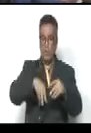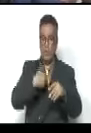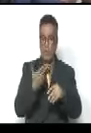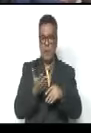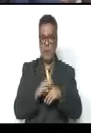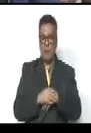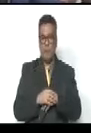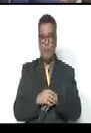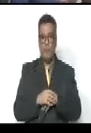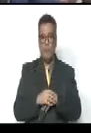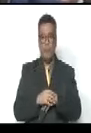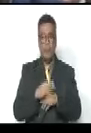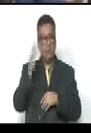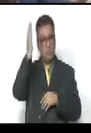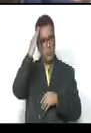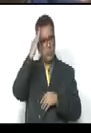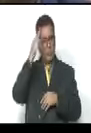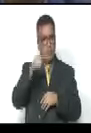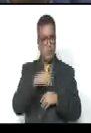posible.